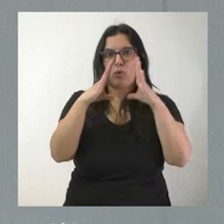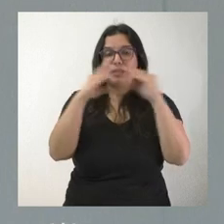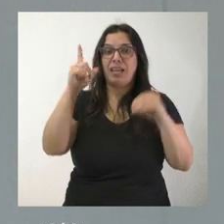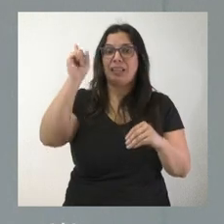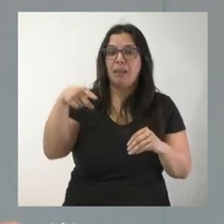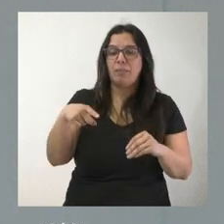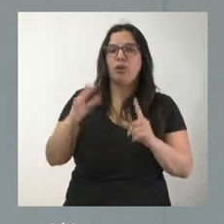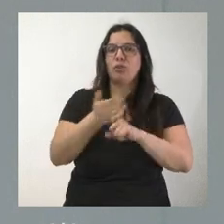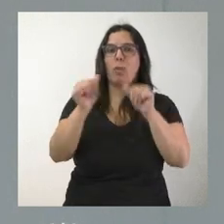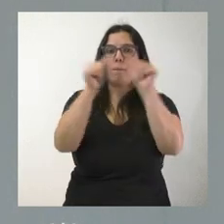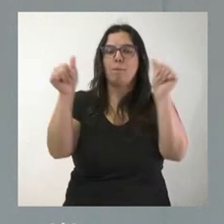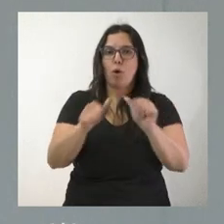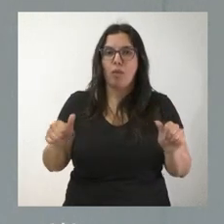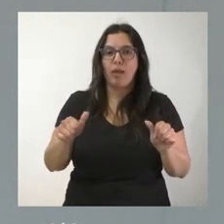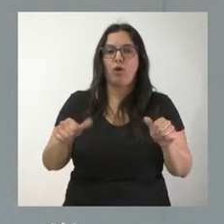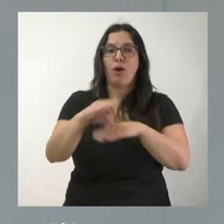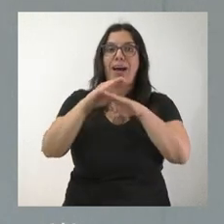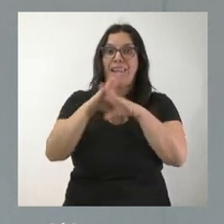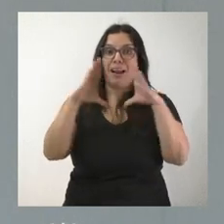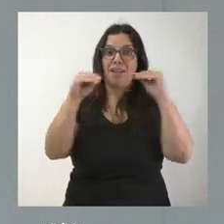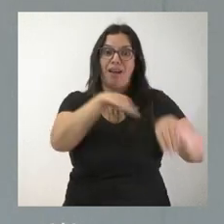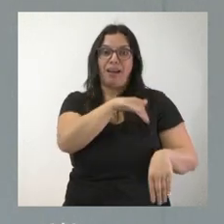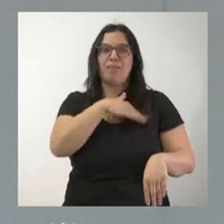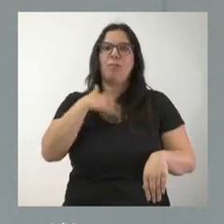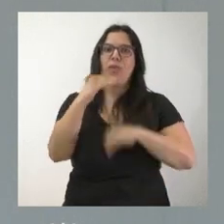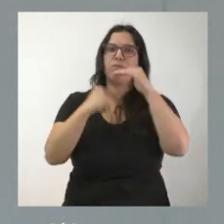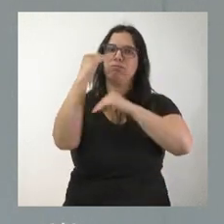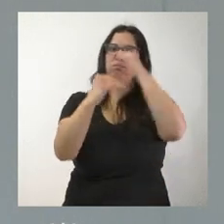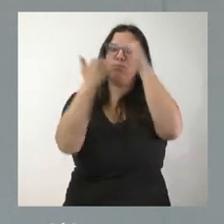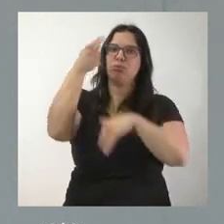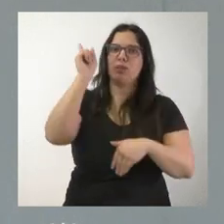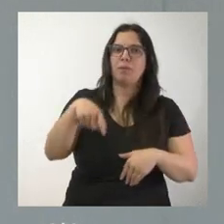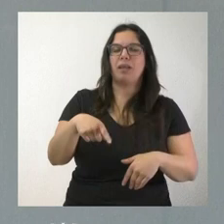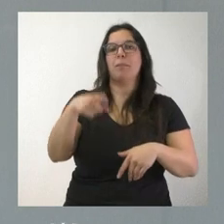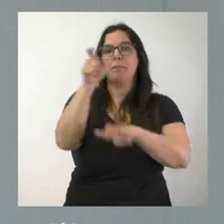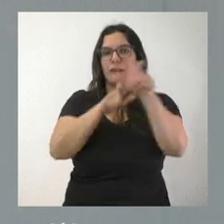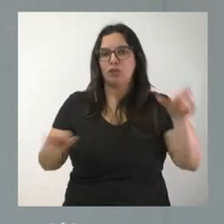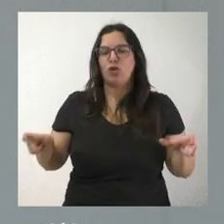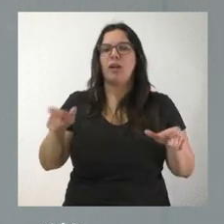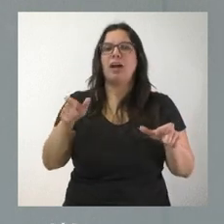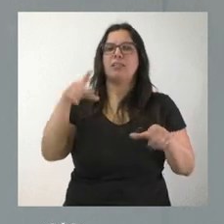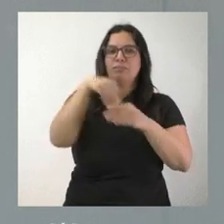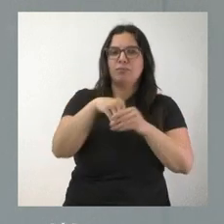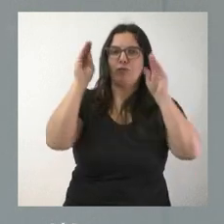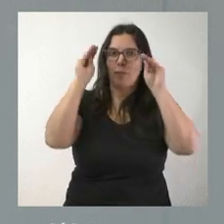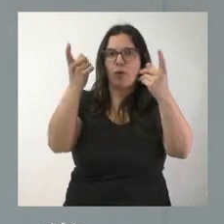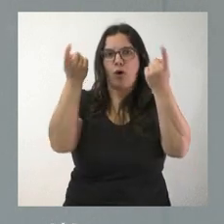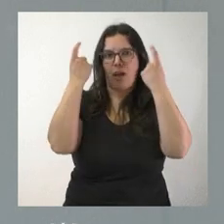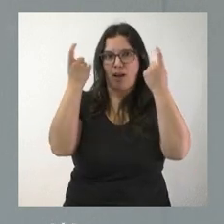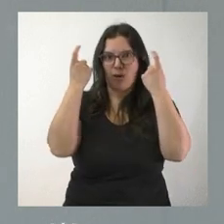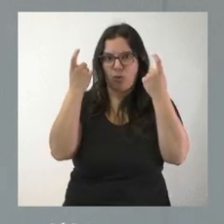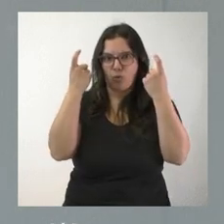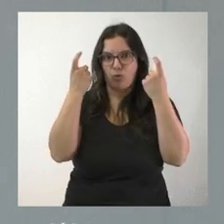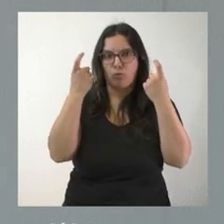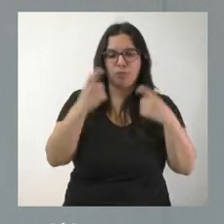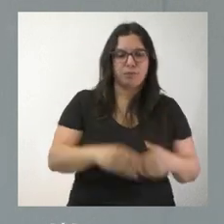de carrera académica que permita la promoción también de las personas que realizan formación en este ámbito nos